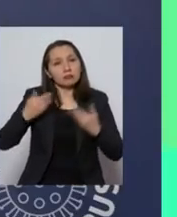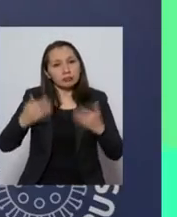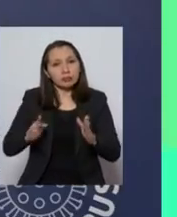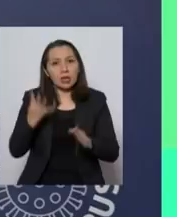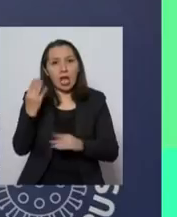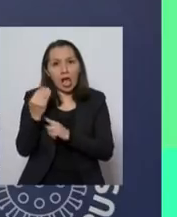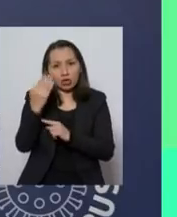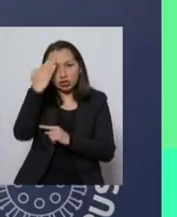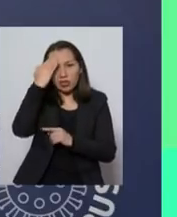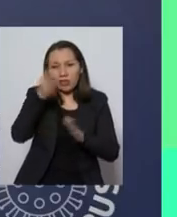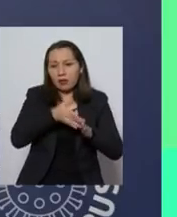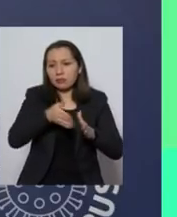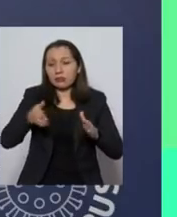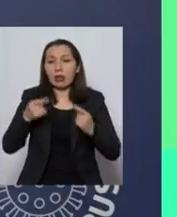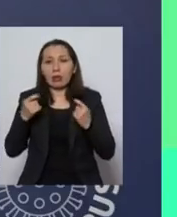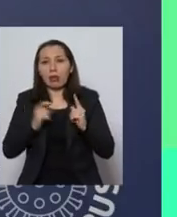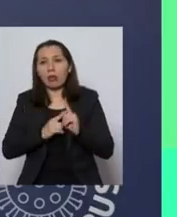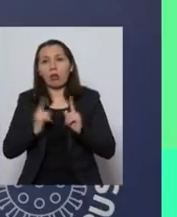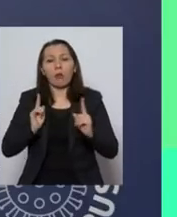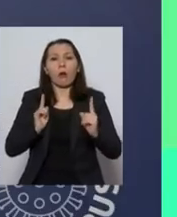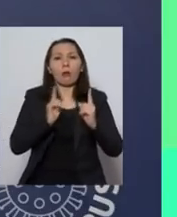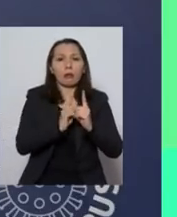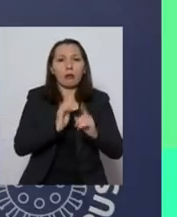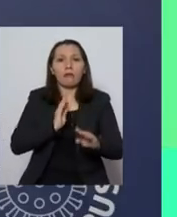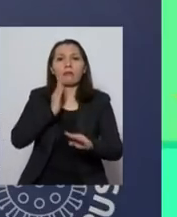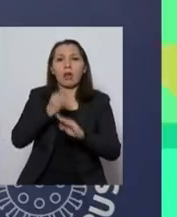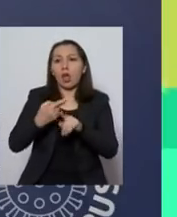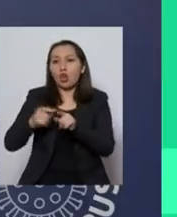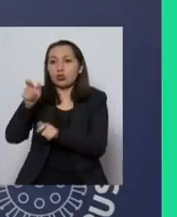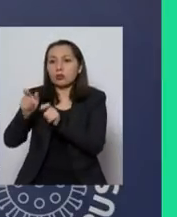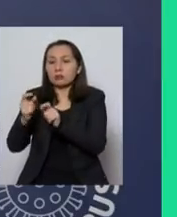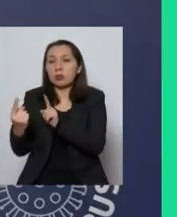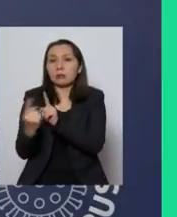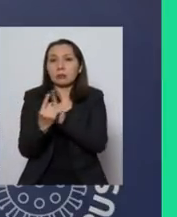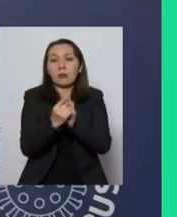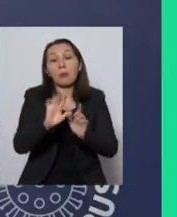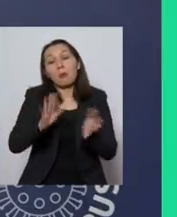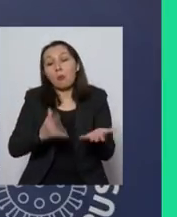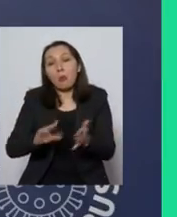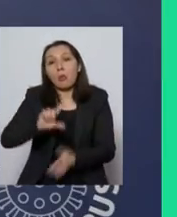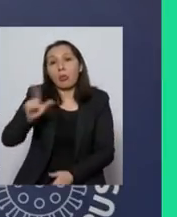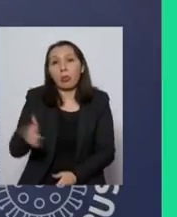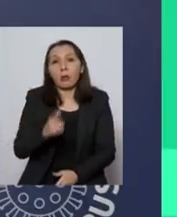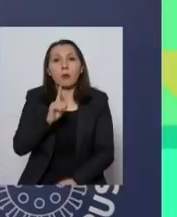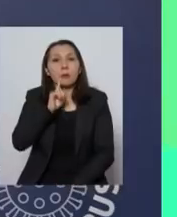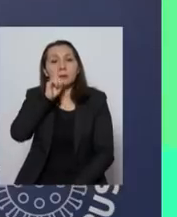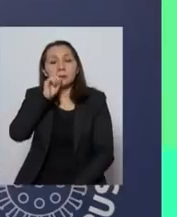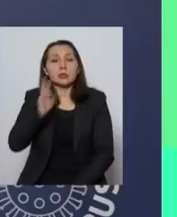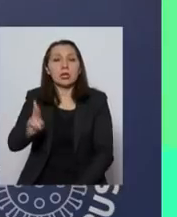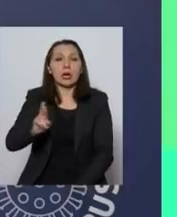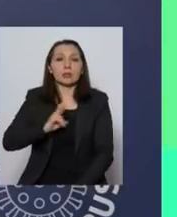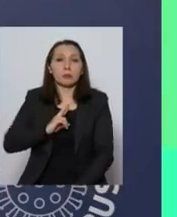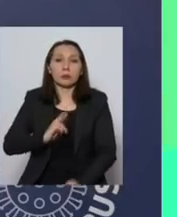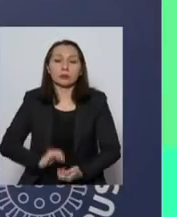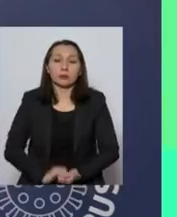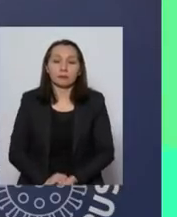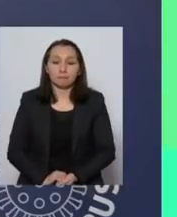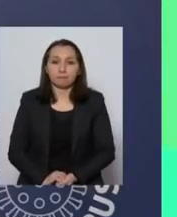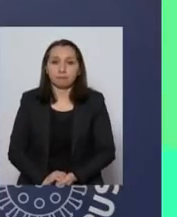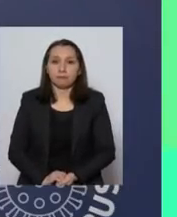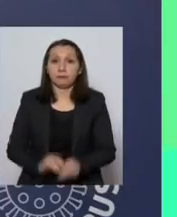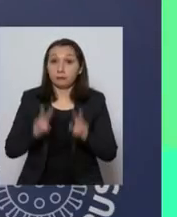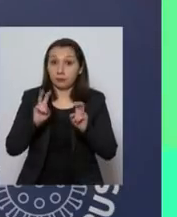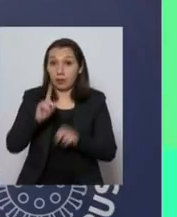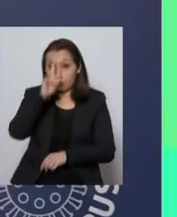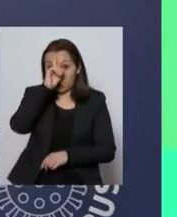de 14 días para evitar el contacto con otras personas en caso que se demore, por ejemplo, el PCR? En relación